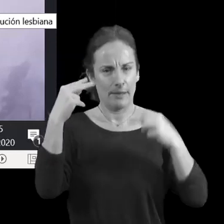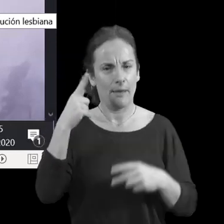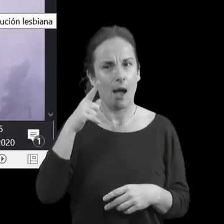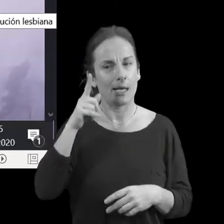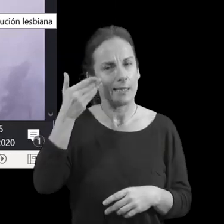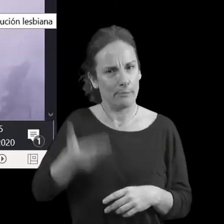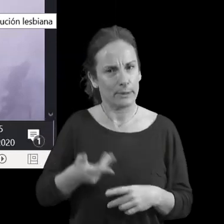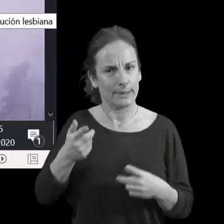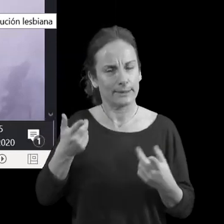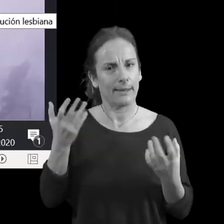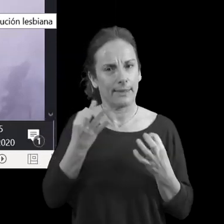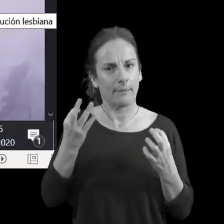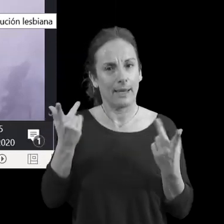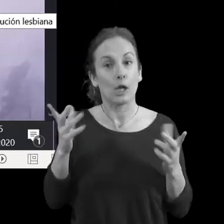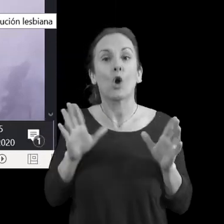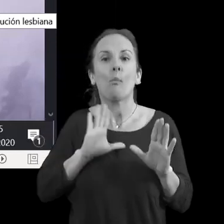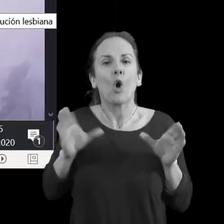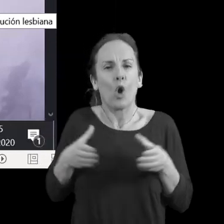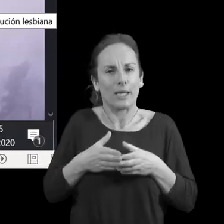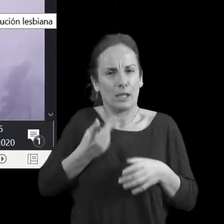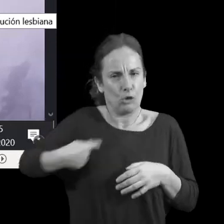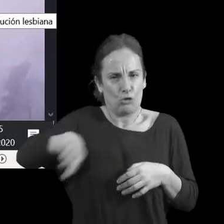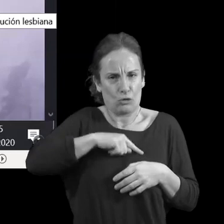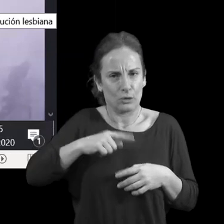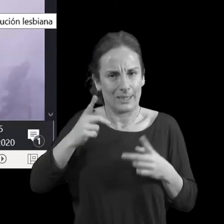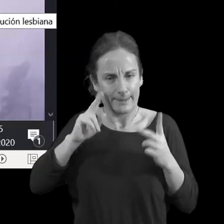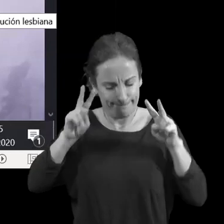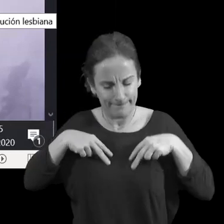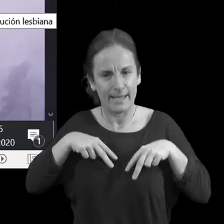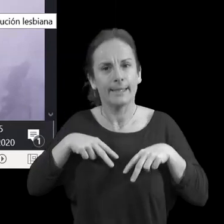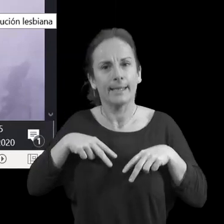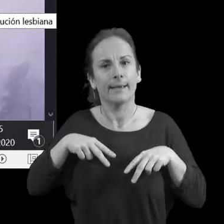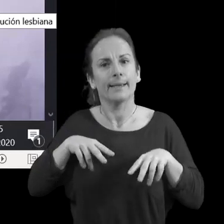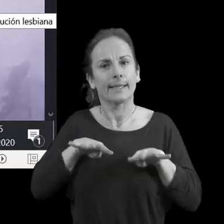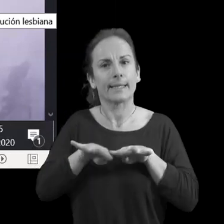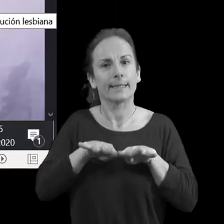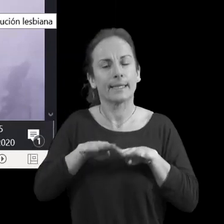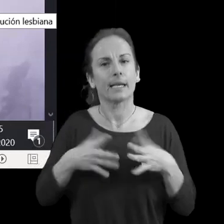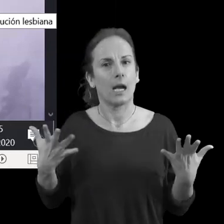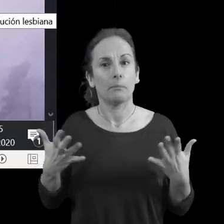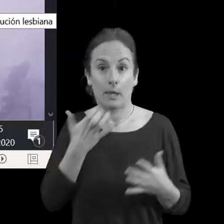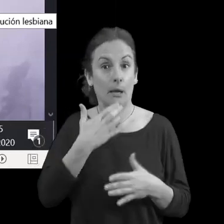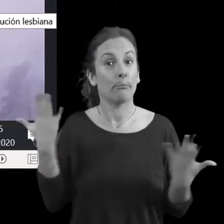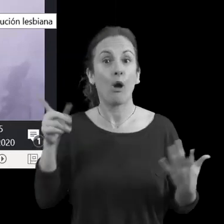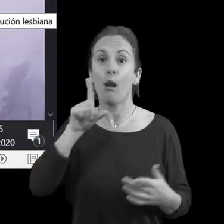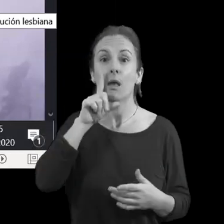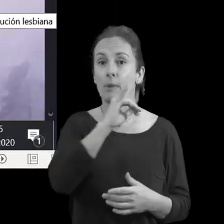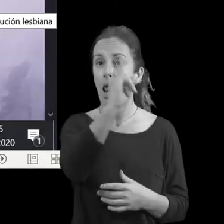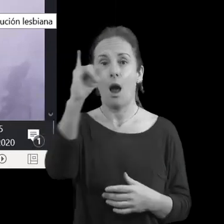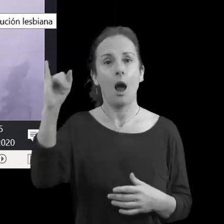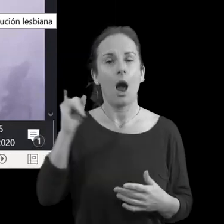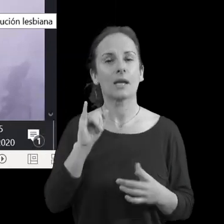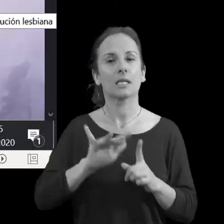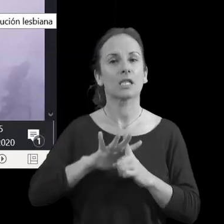una autocrítica, creo que como colectivo, ¿no? Creo que hay, bueno, hay lesbianas que quizás ya están en